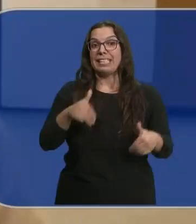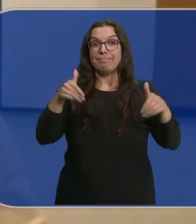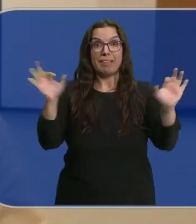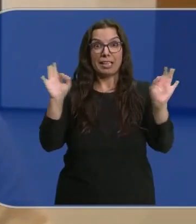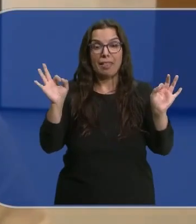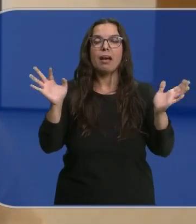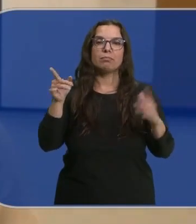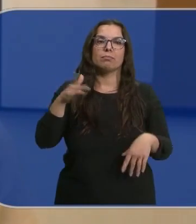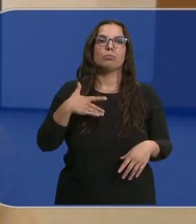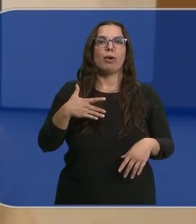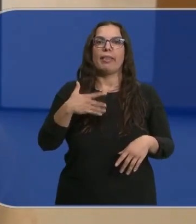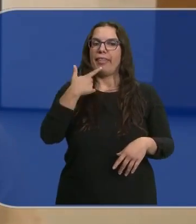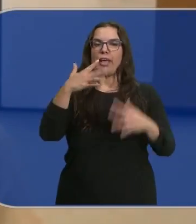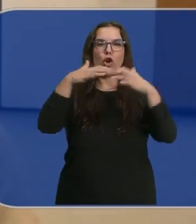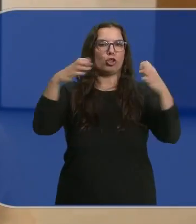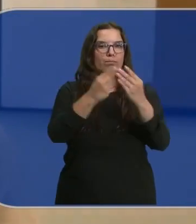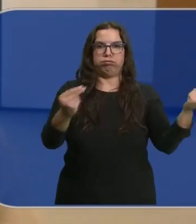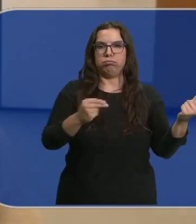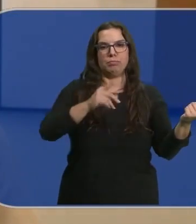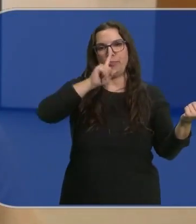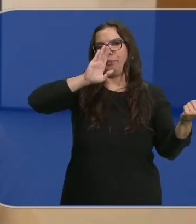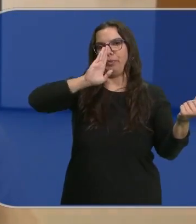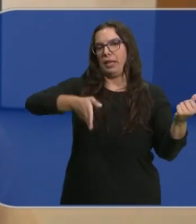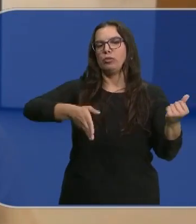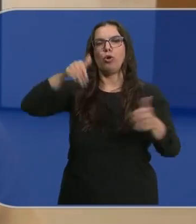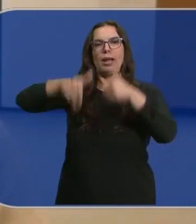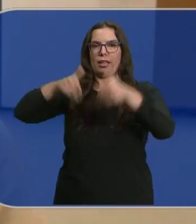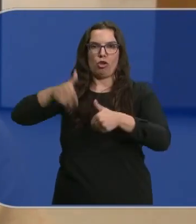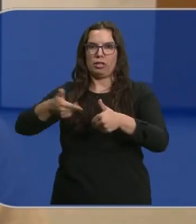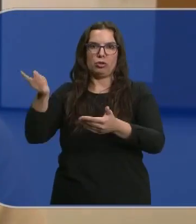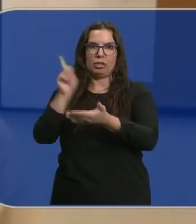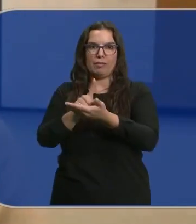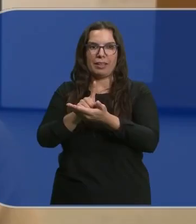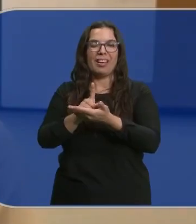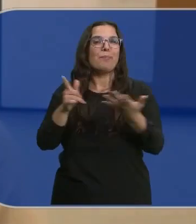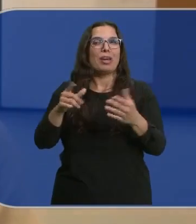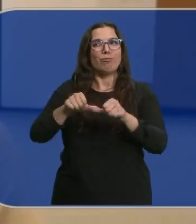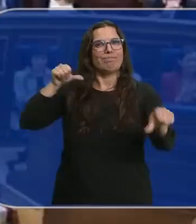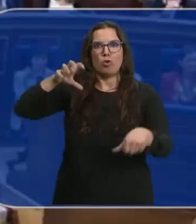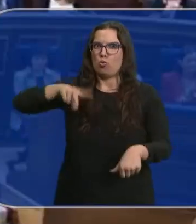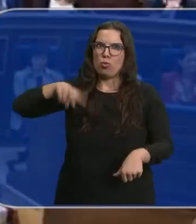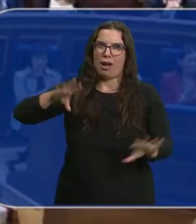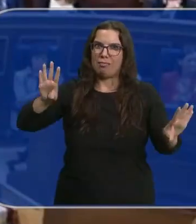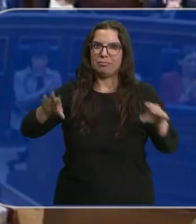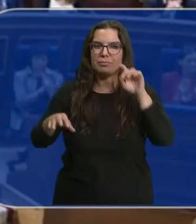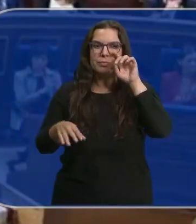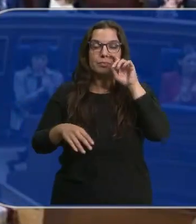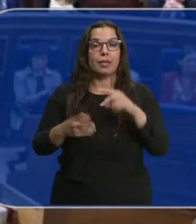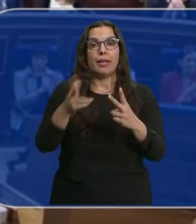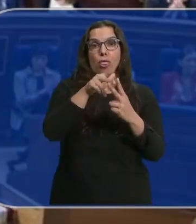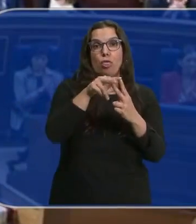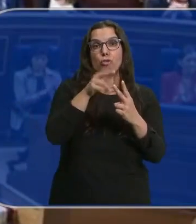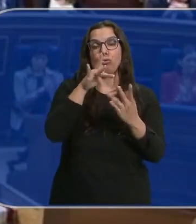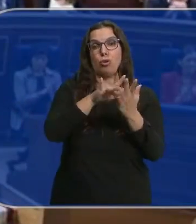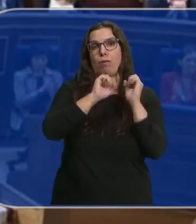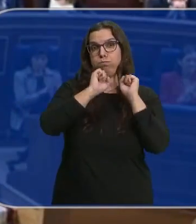postula, tiene la potestad de disolver las Cortes y convocar elecciones, el rey de motu propio. Lo que pasa es que eso no ha pasado nunca. En los 2 casos en los que ha